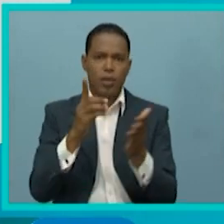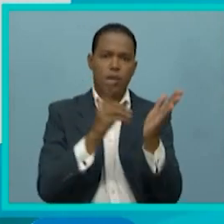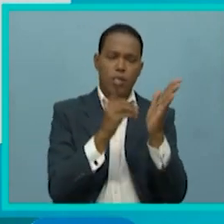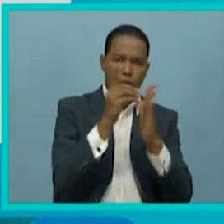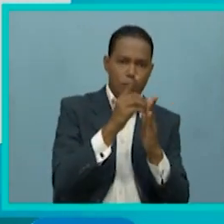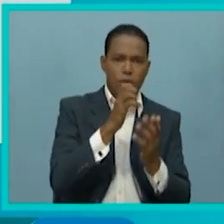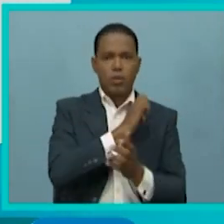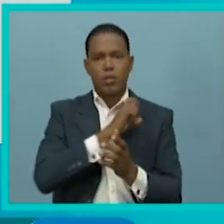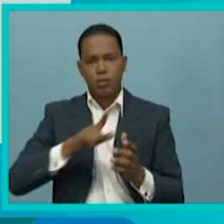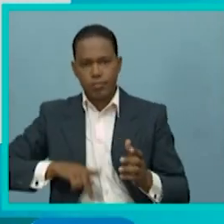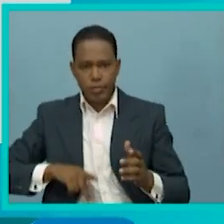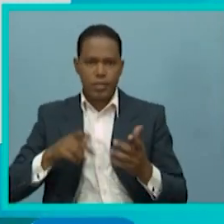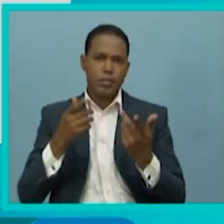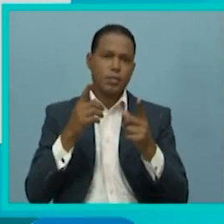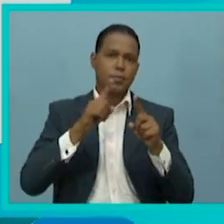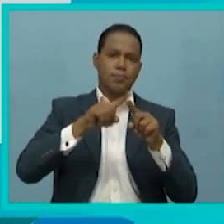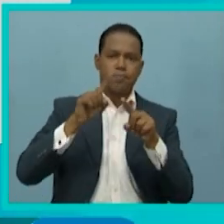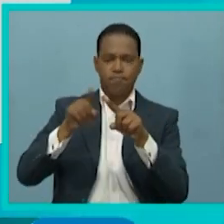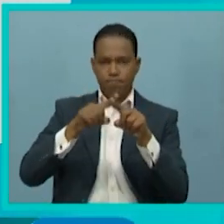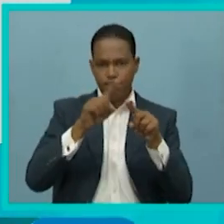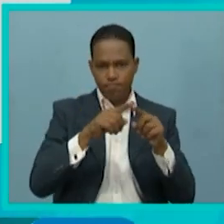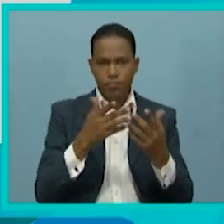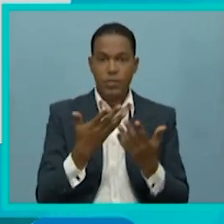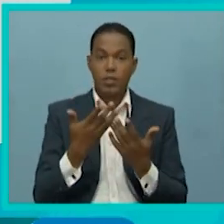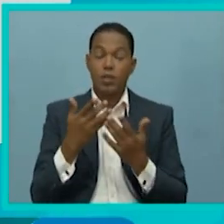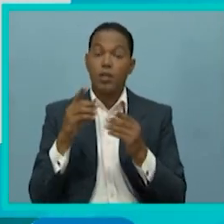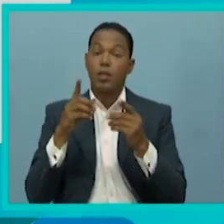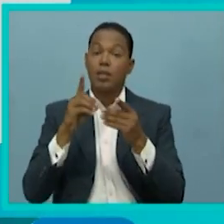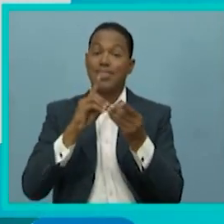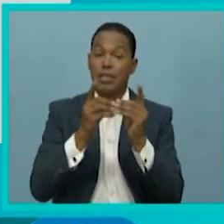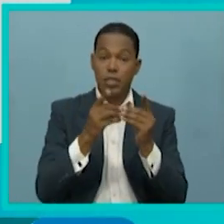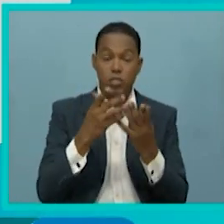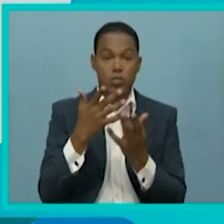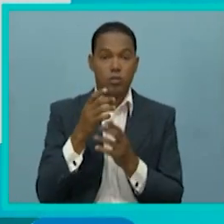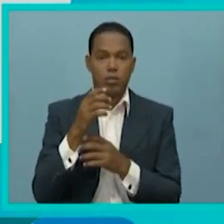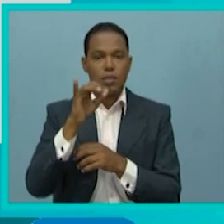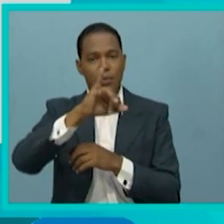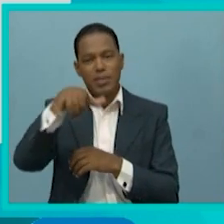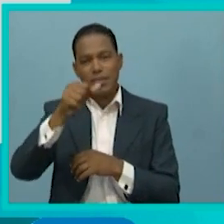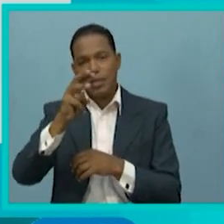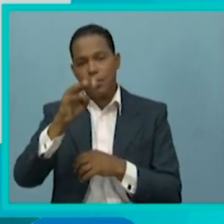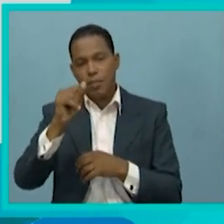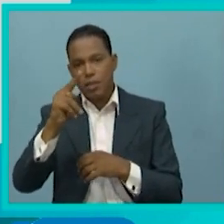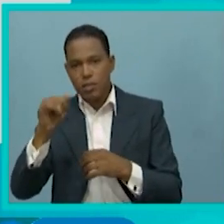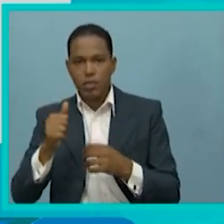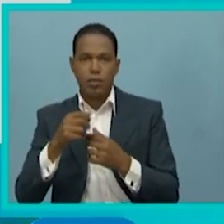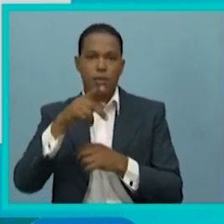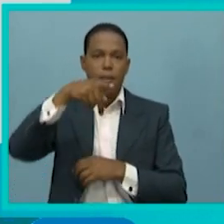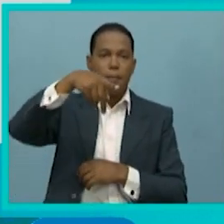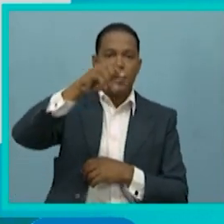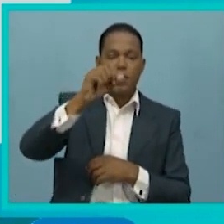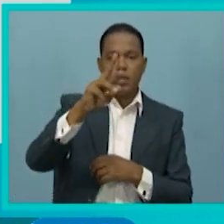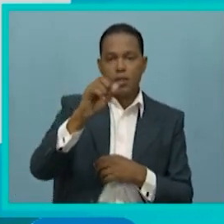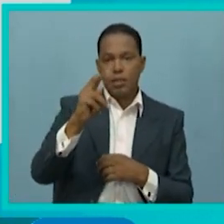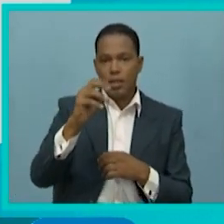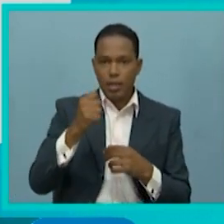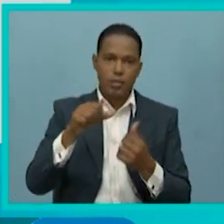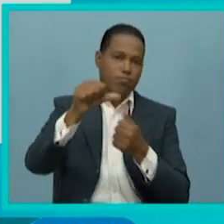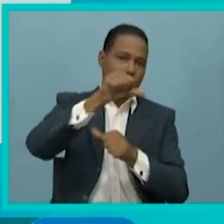como también este trabajo de la Dirección General de Migración impactó a Jimaní, Pedernales y Asua, donde fueron